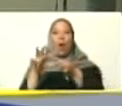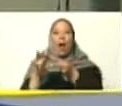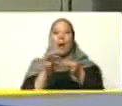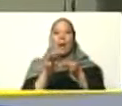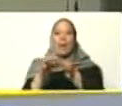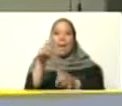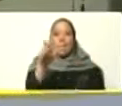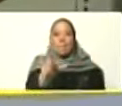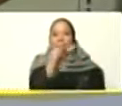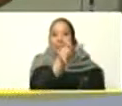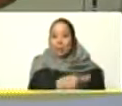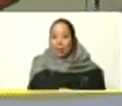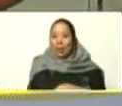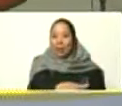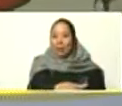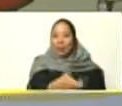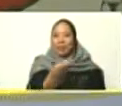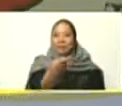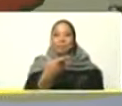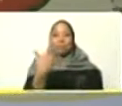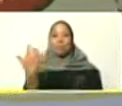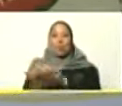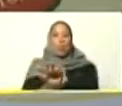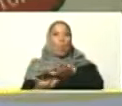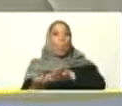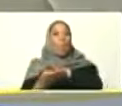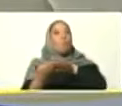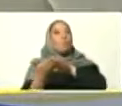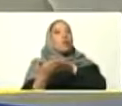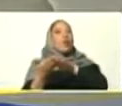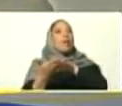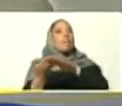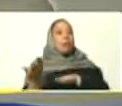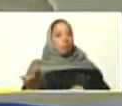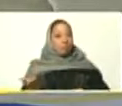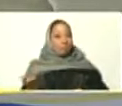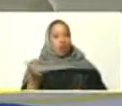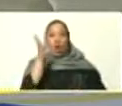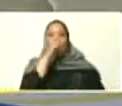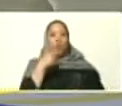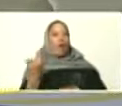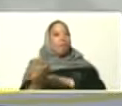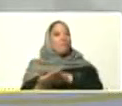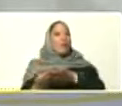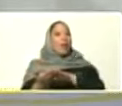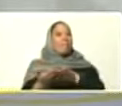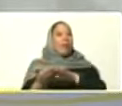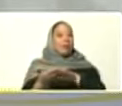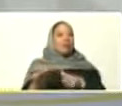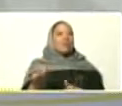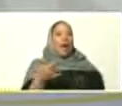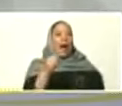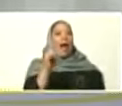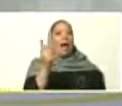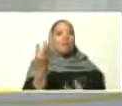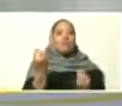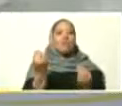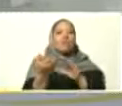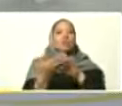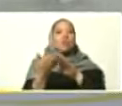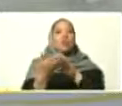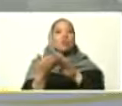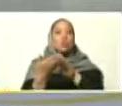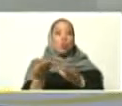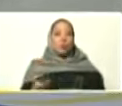vean que no quedará burro con traumatismo. ¿Qué dicen? ¿Ah? No quedará burro con traumatismo en